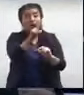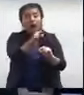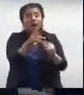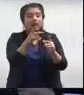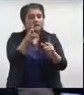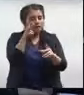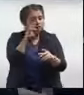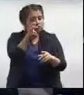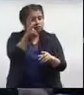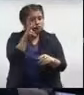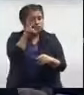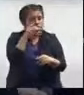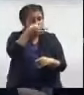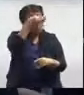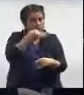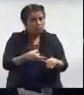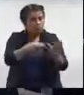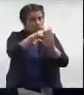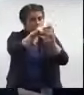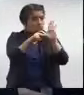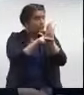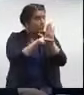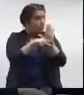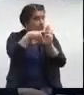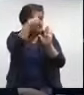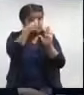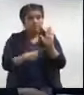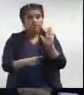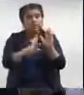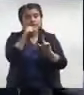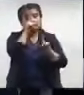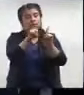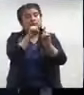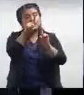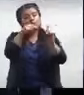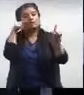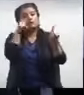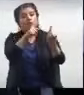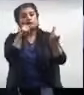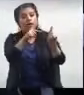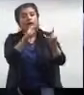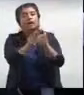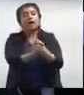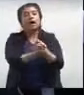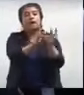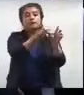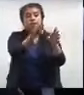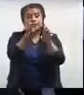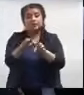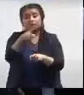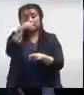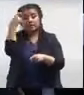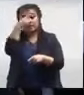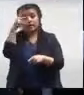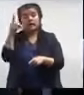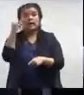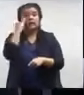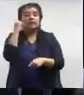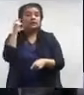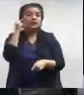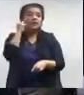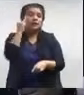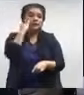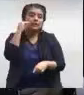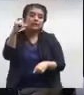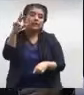verificar el cumplimiento de las normas disciplinarias fijadas a los miembros de la DIGICRI. Y por último, en